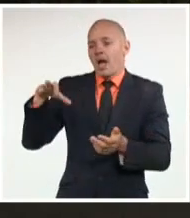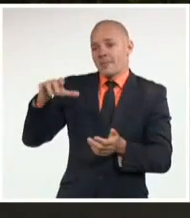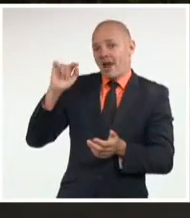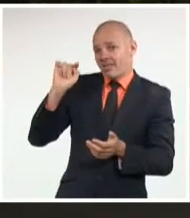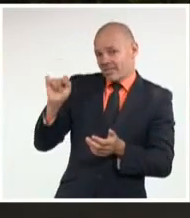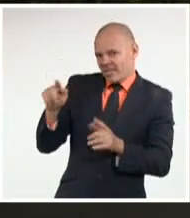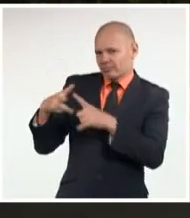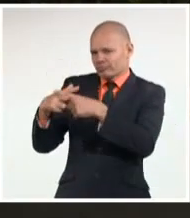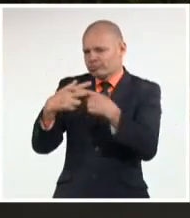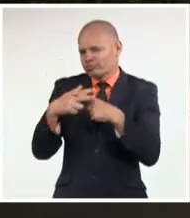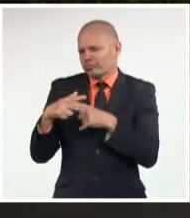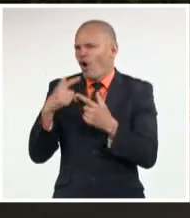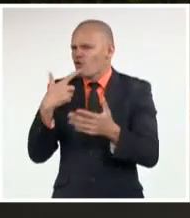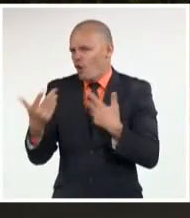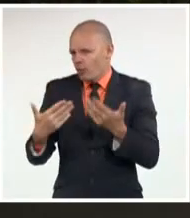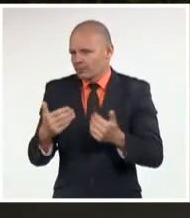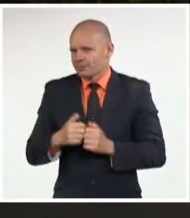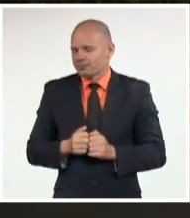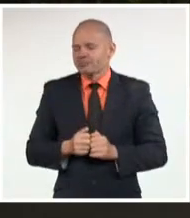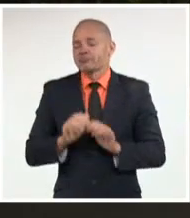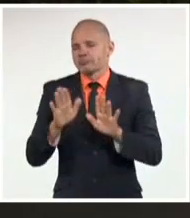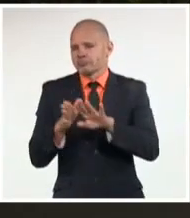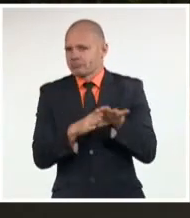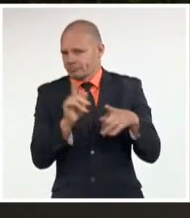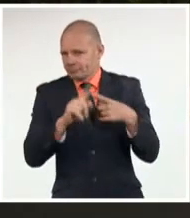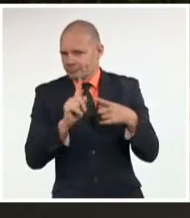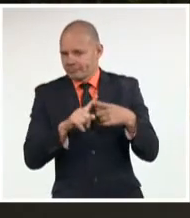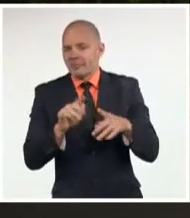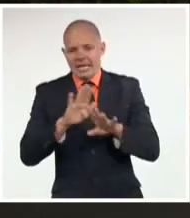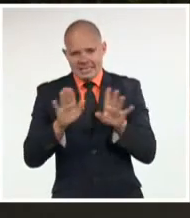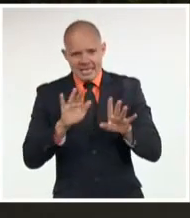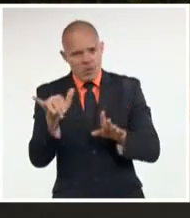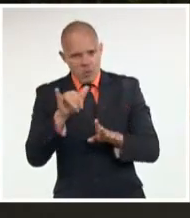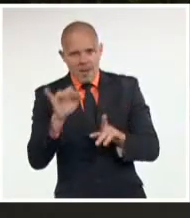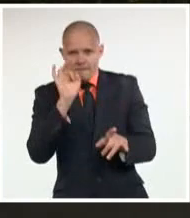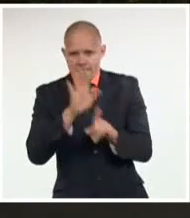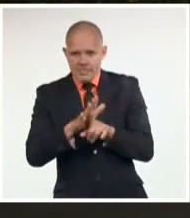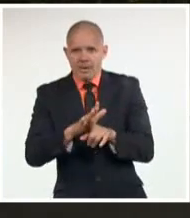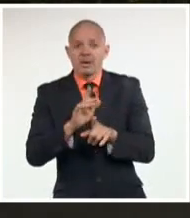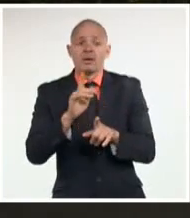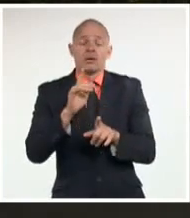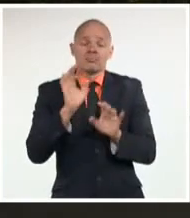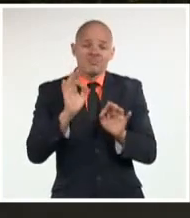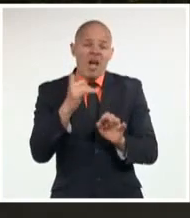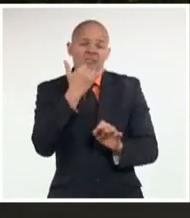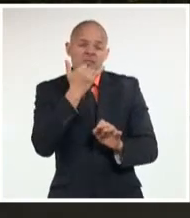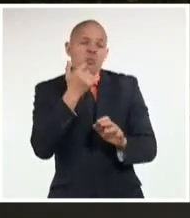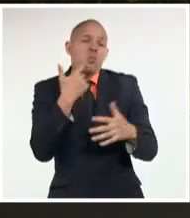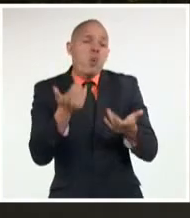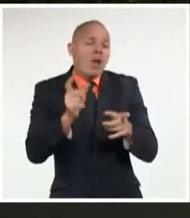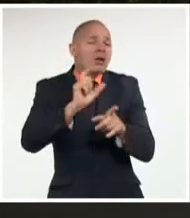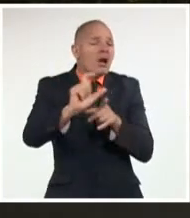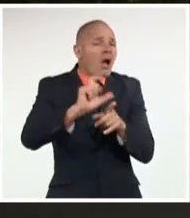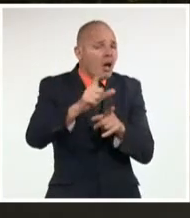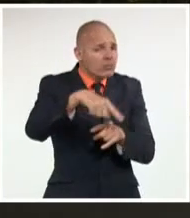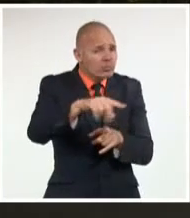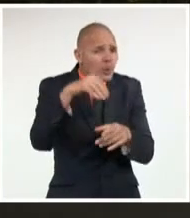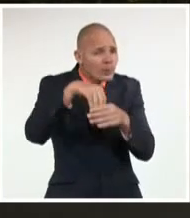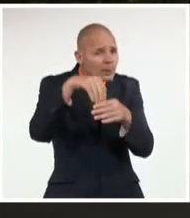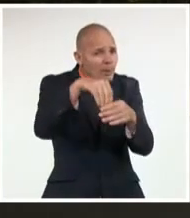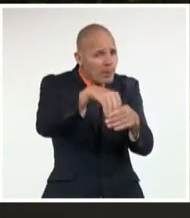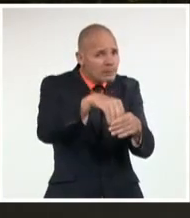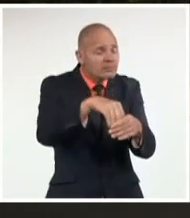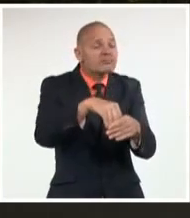el occidente del país. Y la agricultura urbana también fue severamente afectada por el paso del meteoro. Sin